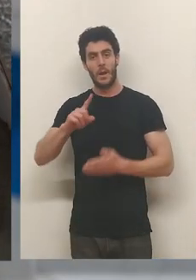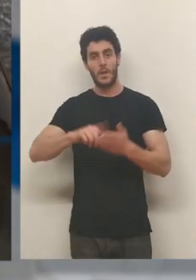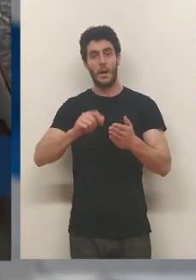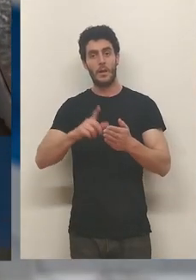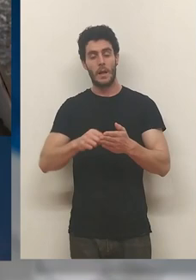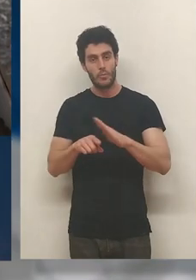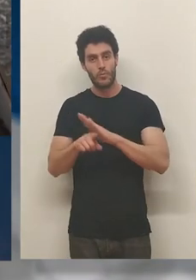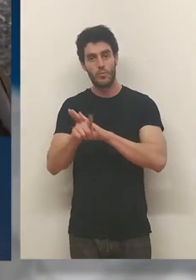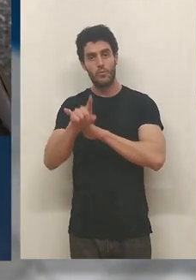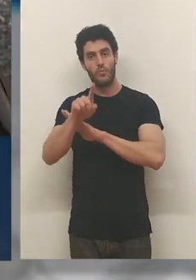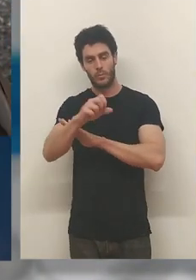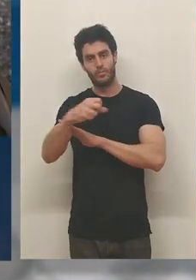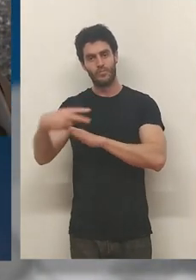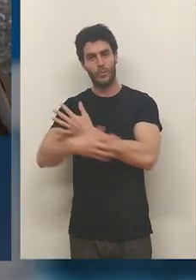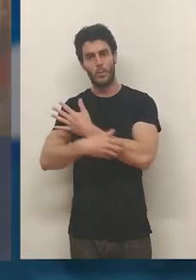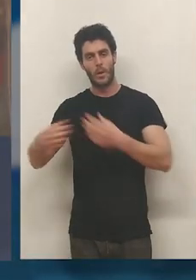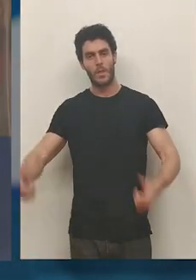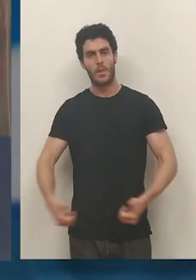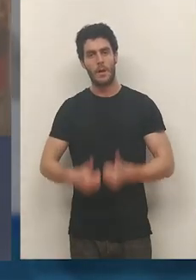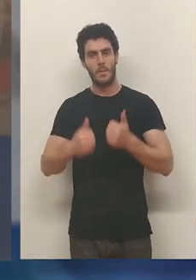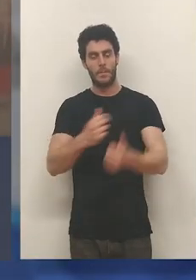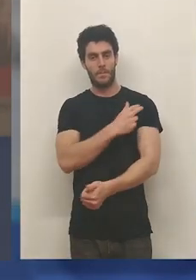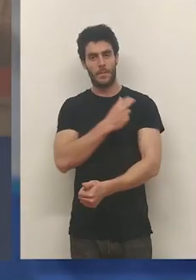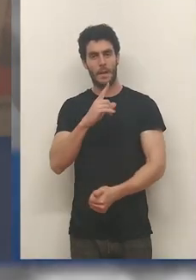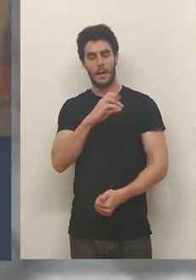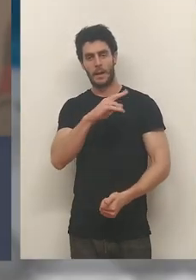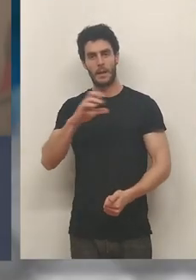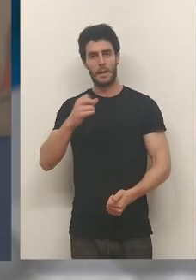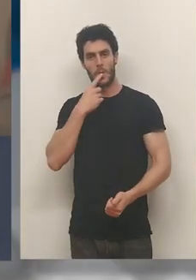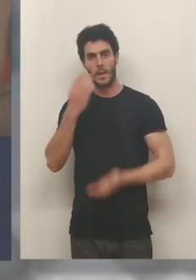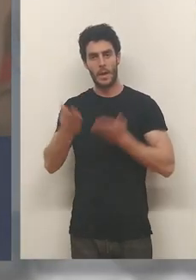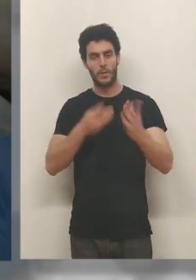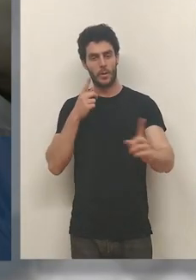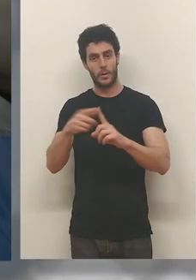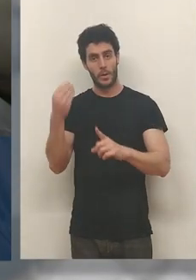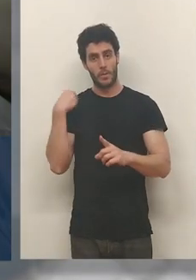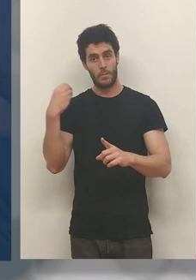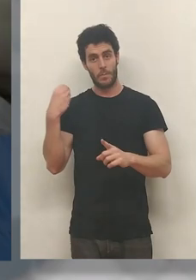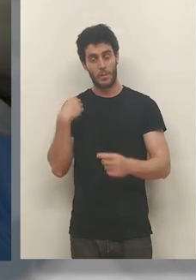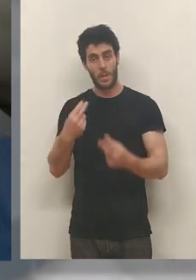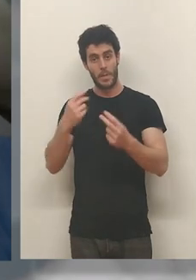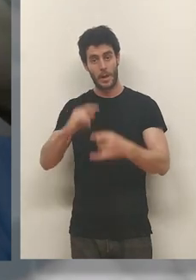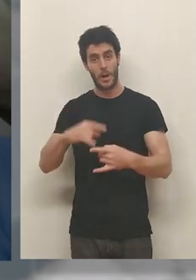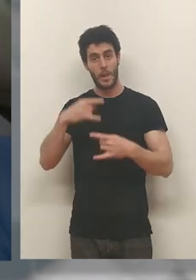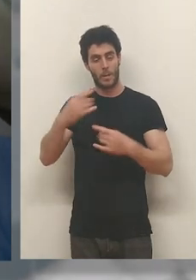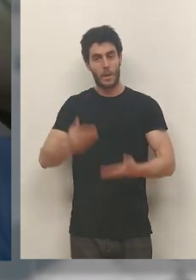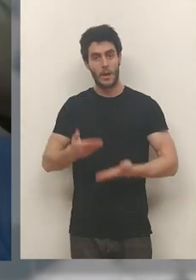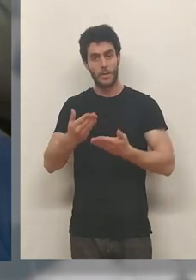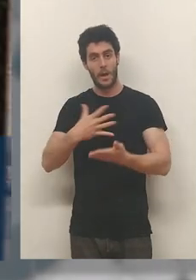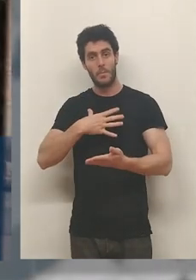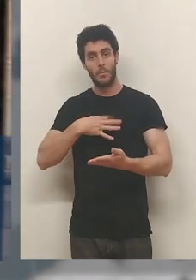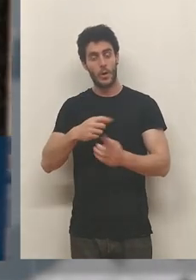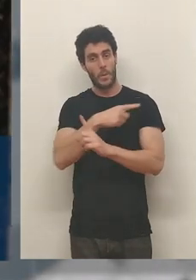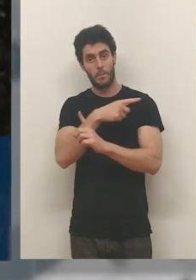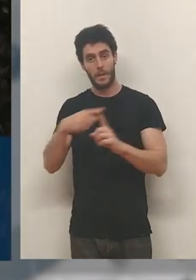El precio de los alquileres aumenta el nivel de pobreza. Cáritas La Rioja destaca el incremento de las ayudas destinadas a este fin. Con el doble de dinero